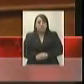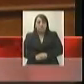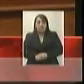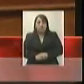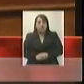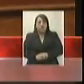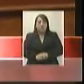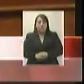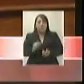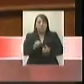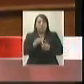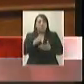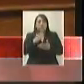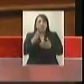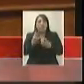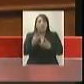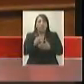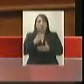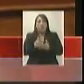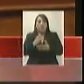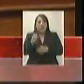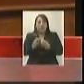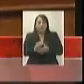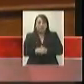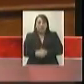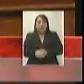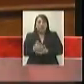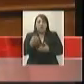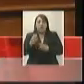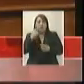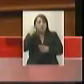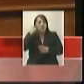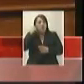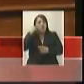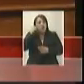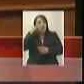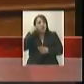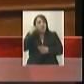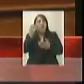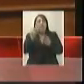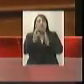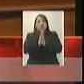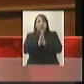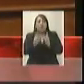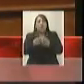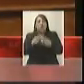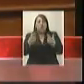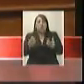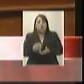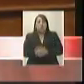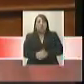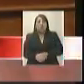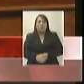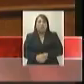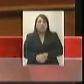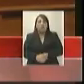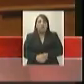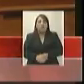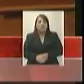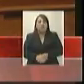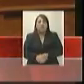Por su precaria situación económica, quiero hacer un pedido a la representación nacional en la